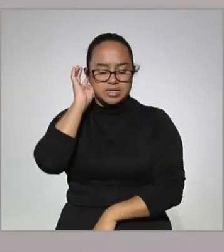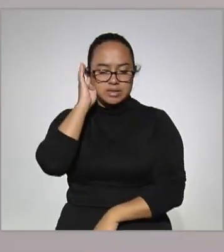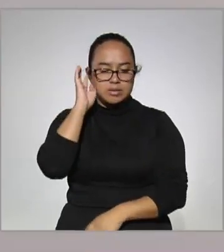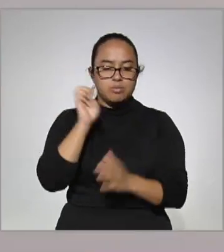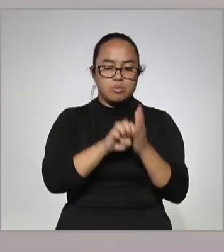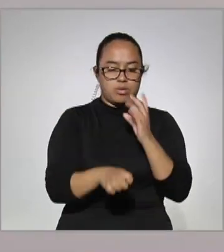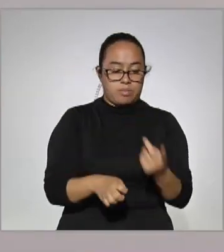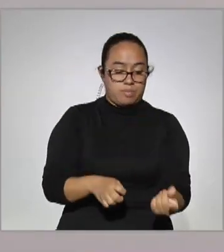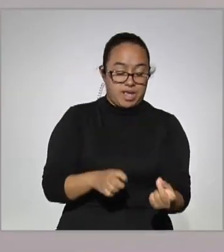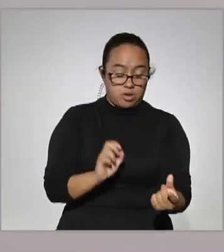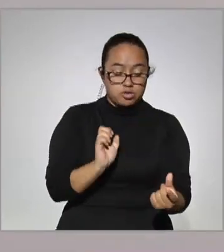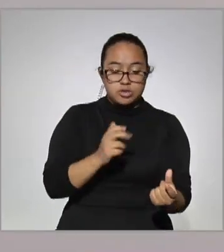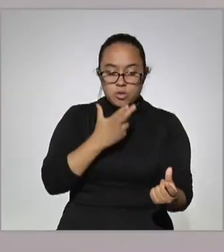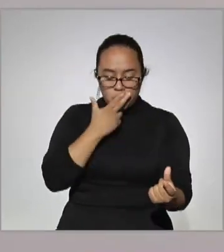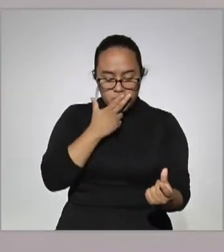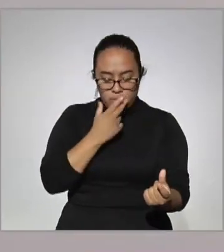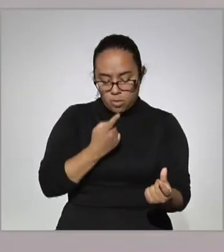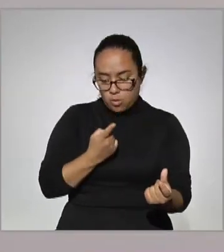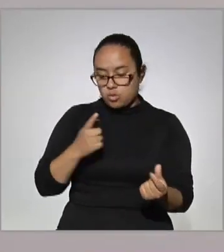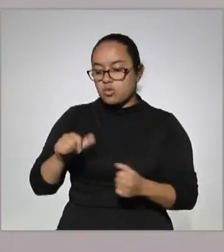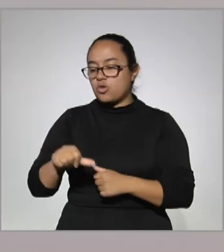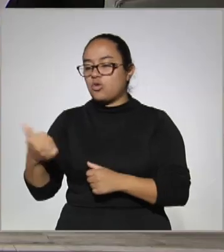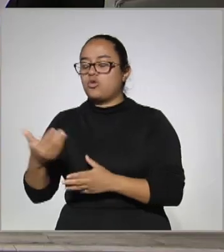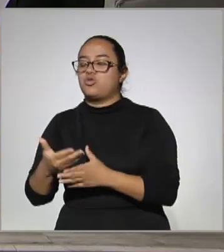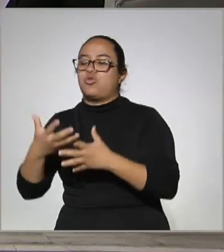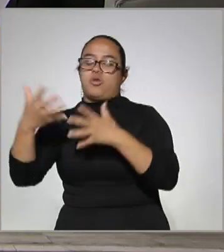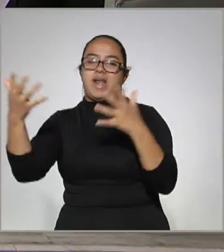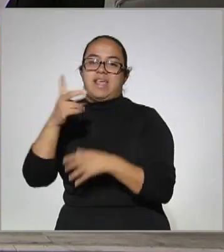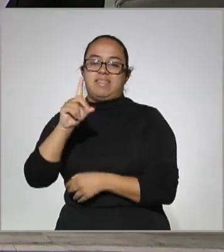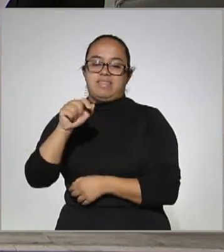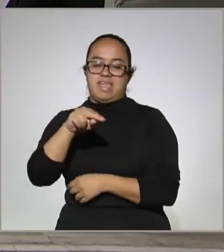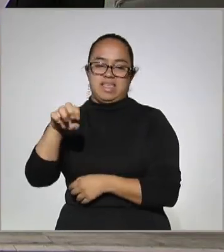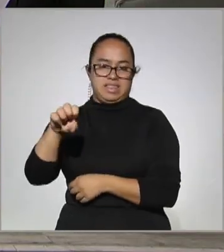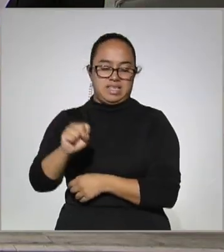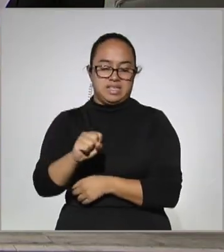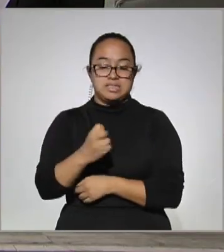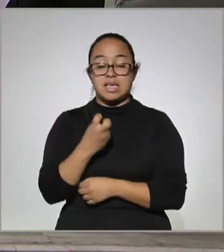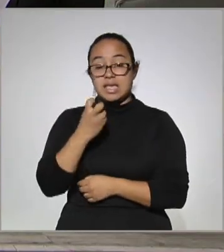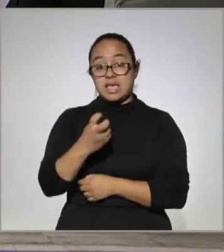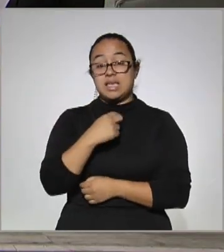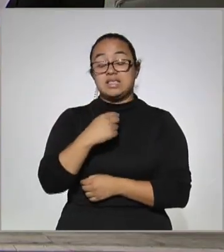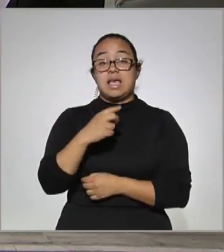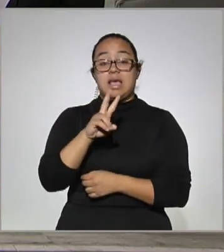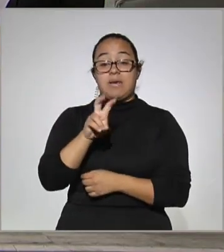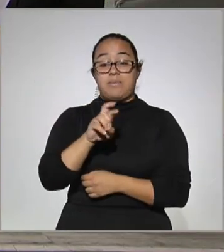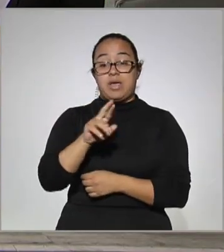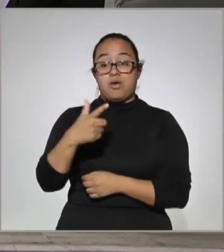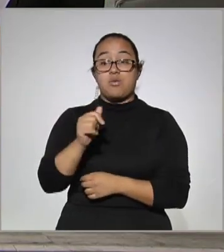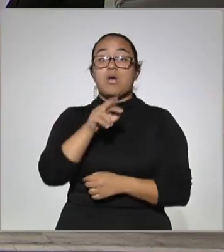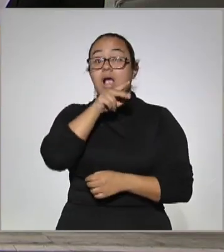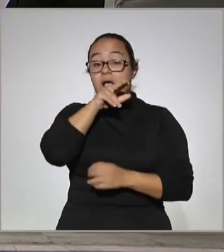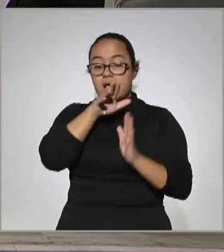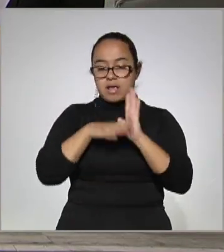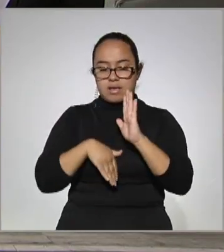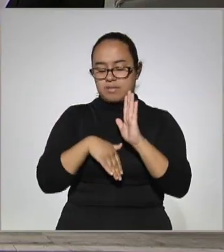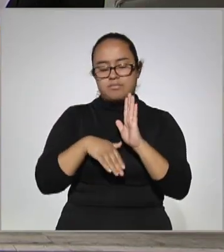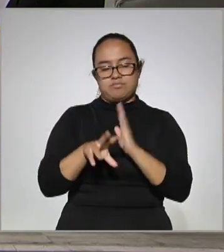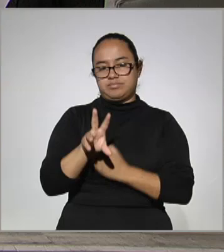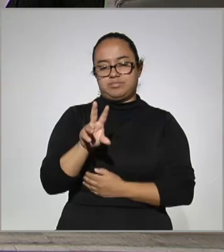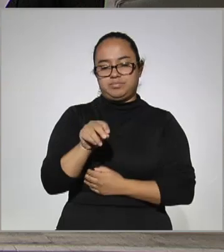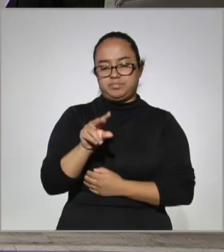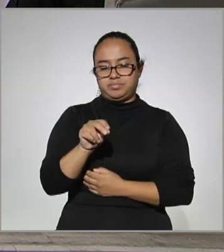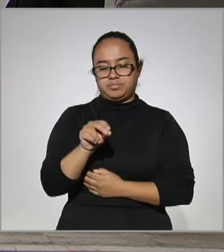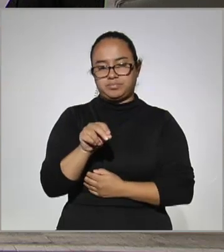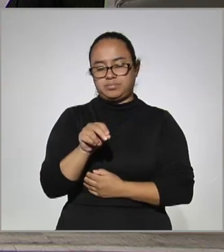perro es un chihuahua y el otro es un gran danés. Generalmente ese tipo de verrugas no es la verruga que nos preocupa de manera genital, ¿no? La de virus de